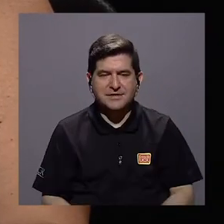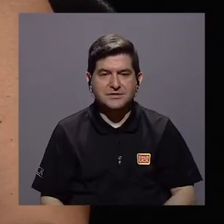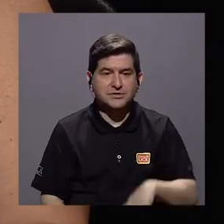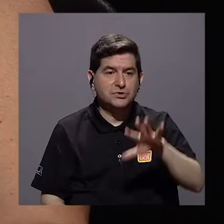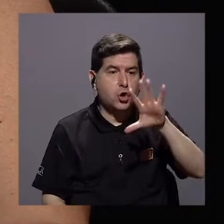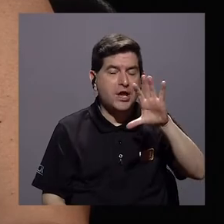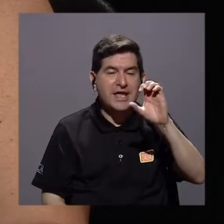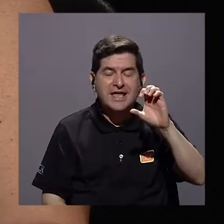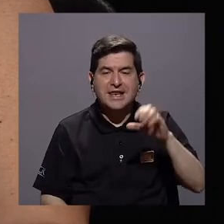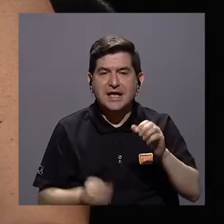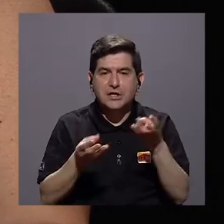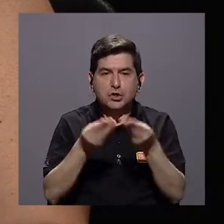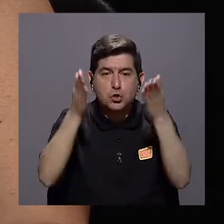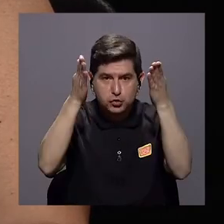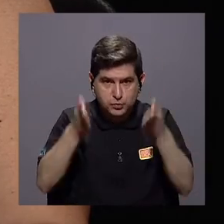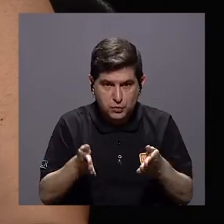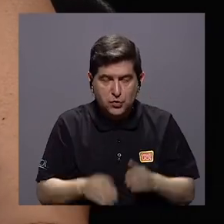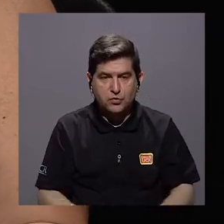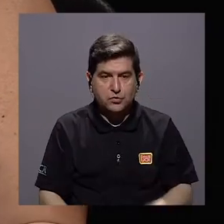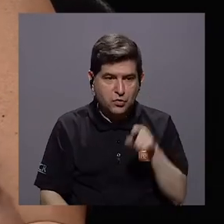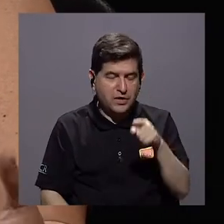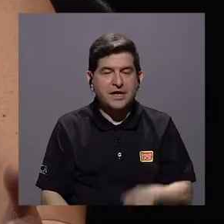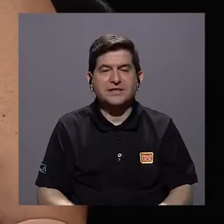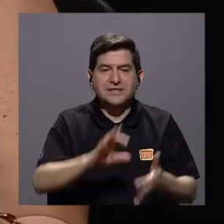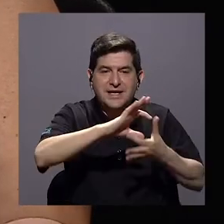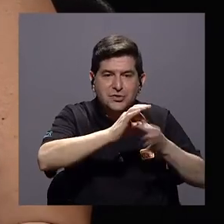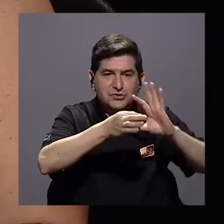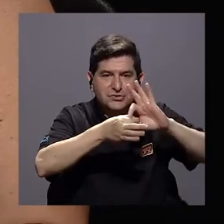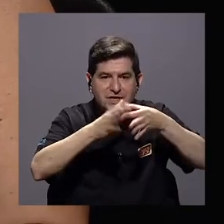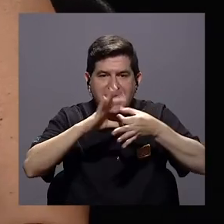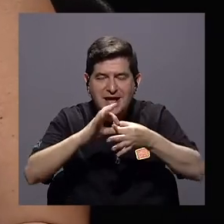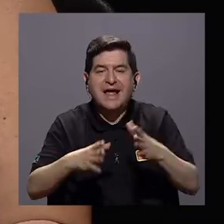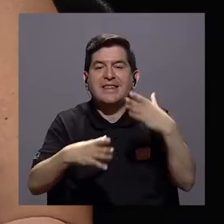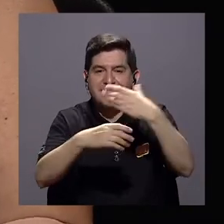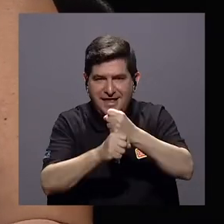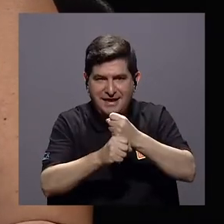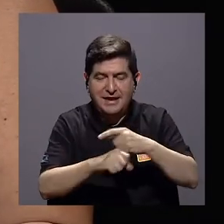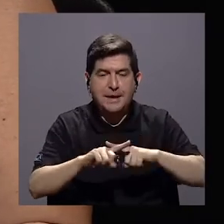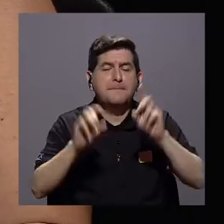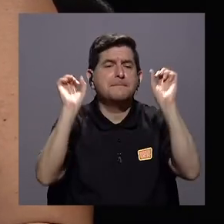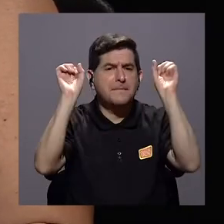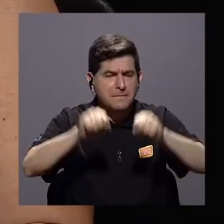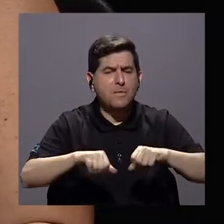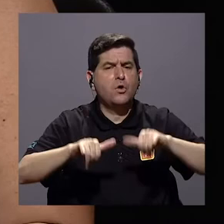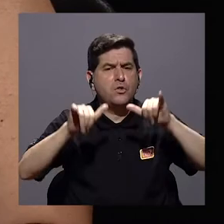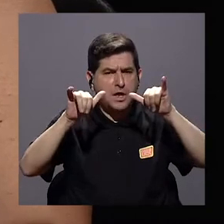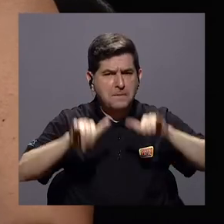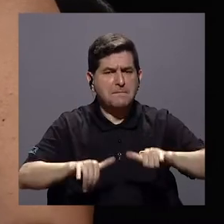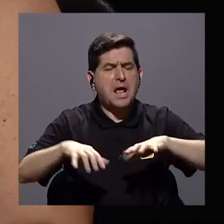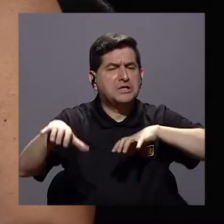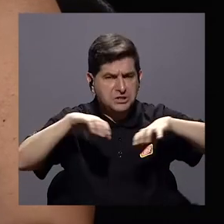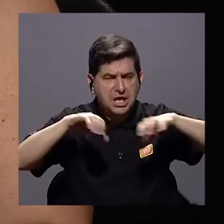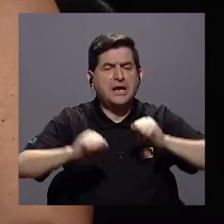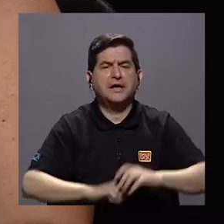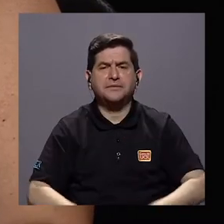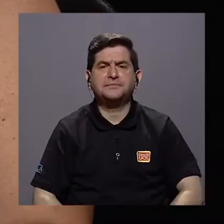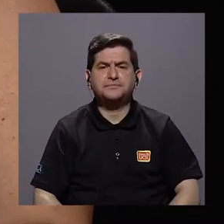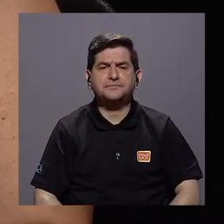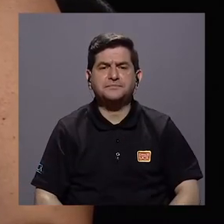son esos 500 productores que generan esa agrocadena. Sí. Pero bueno, ellos podrían mantenerse